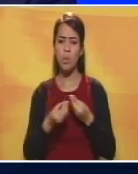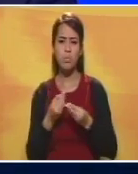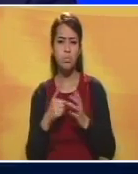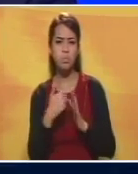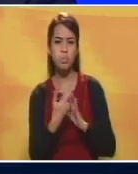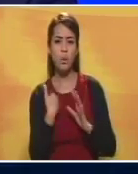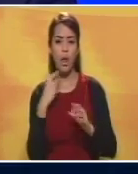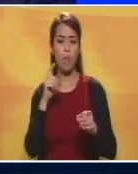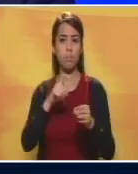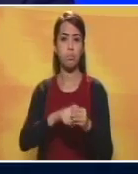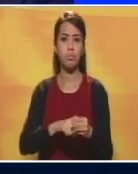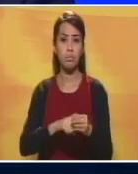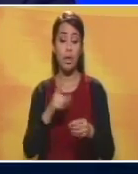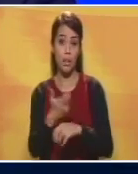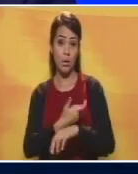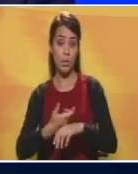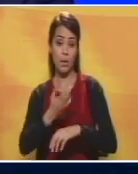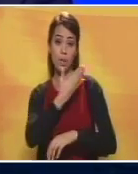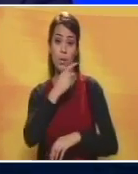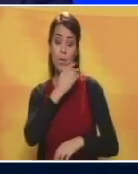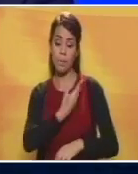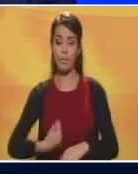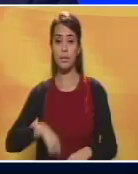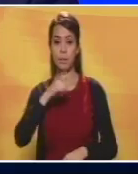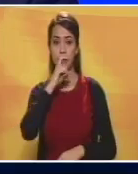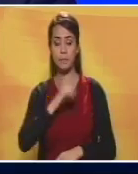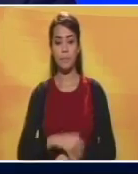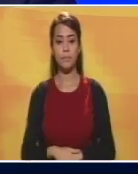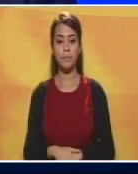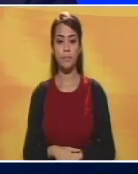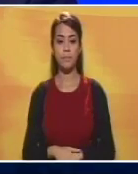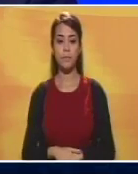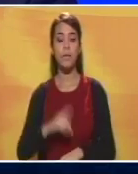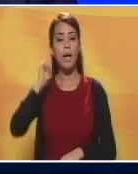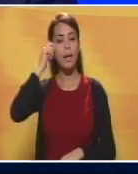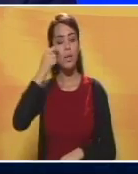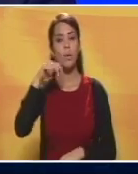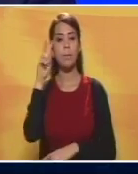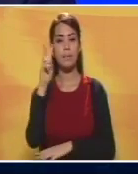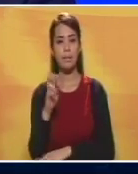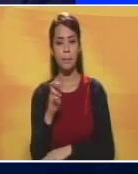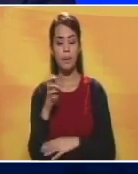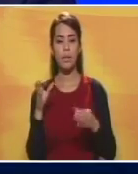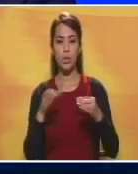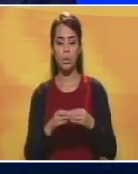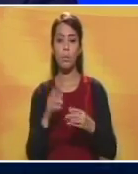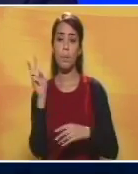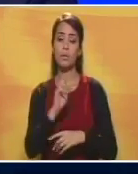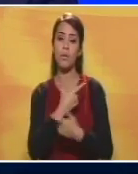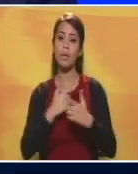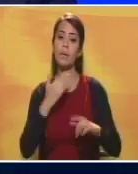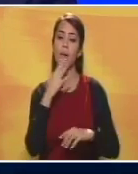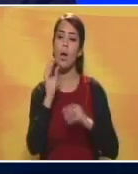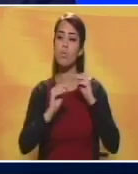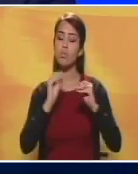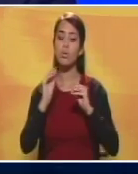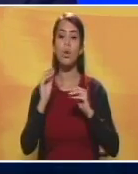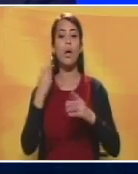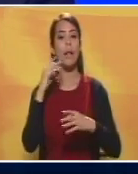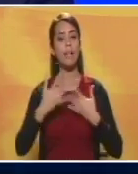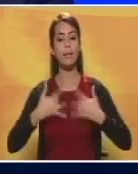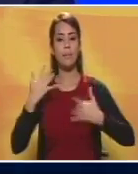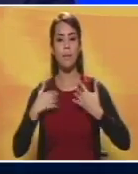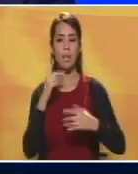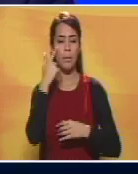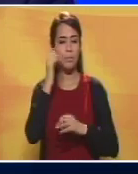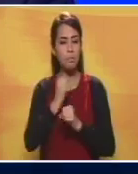tratar de luego incorporarse en el gobierno de Nicolás Maduro. Millán recordó que para este viernes el Frente Amplio ha convocado una actividad en la que se espera que